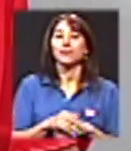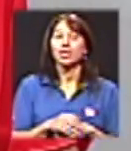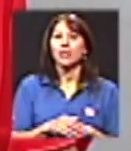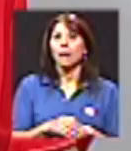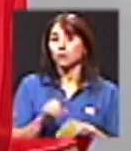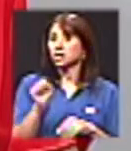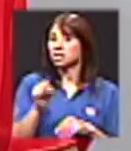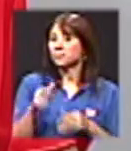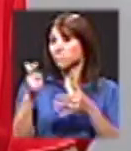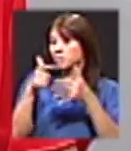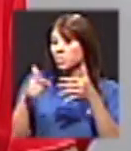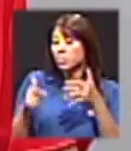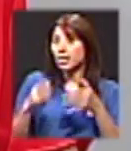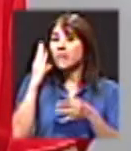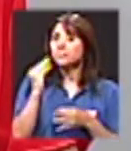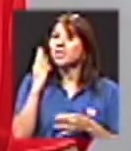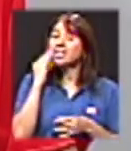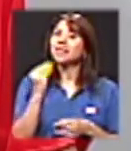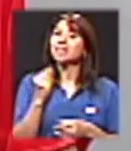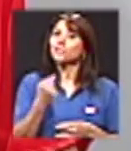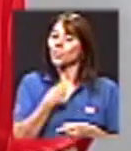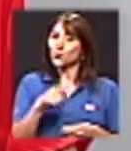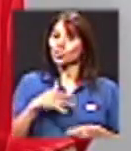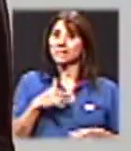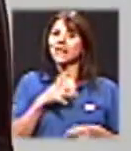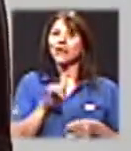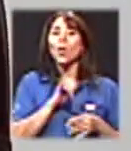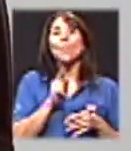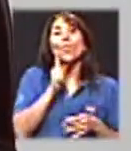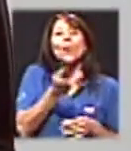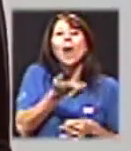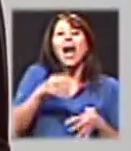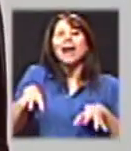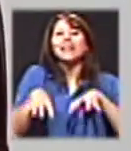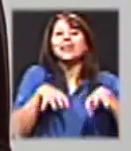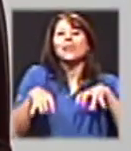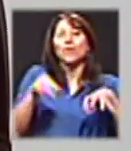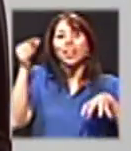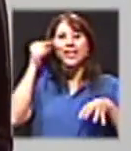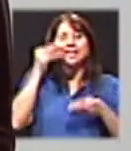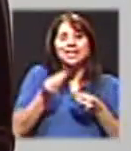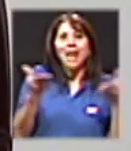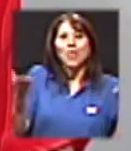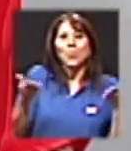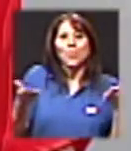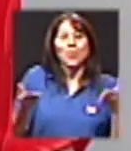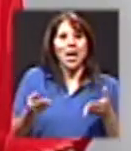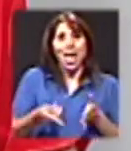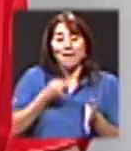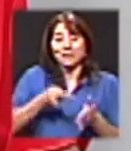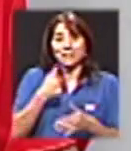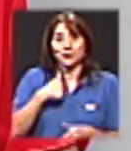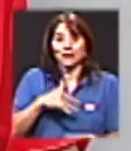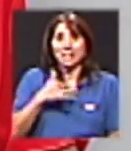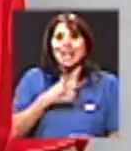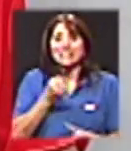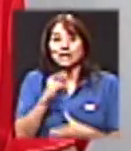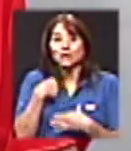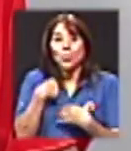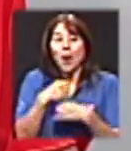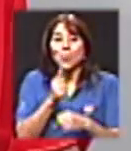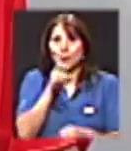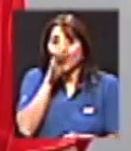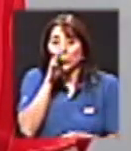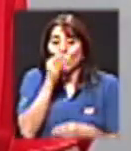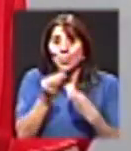viera que uno se siente como un activo del Estado. En algún momento yo hacía una broma que me iban a plaquear, ¿verdad? Porque pasar por